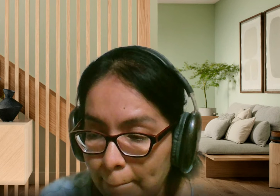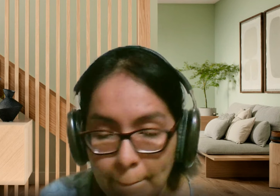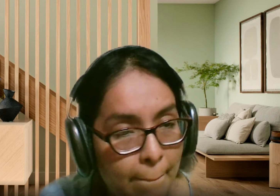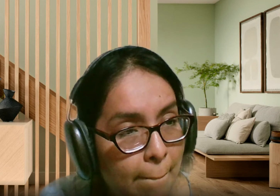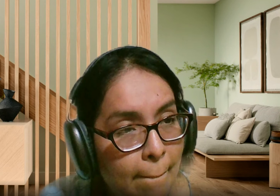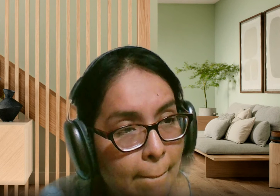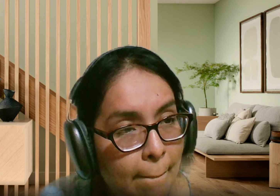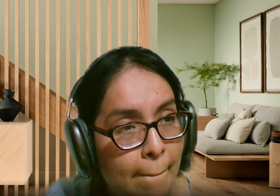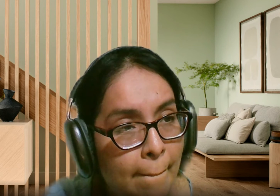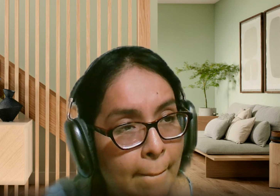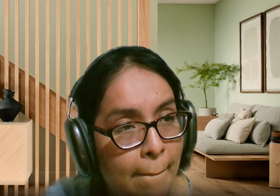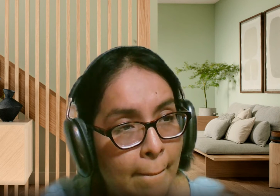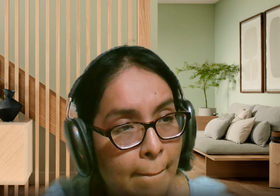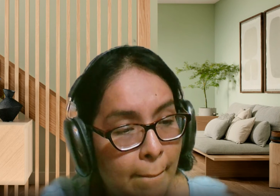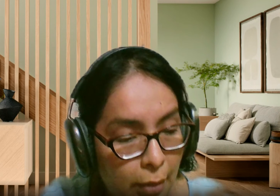Ujú.